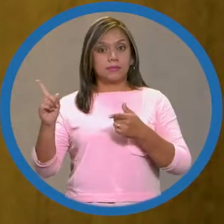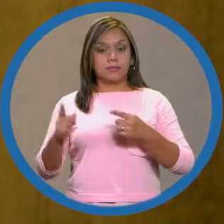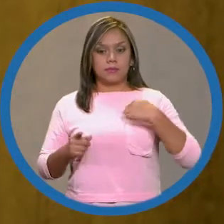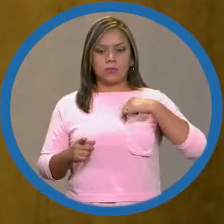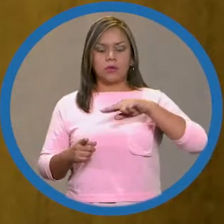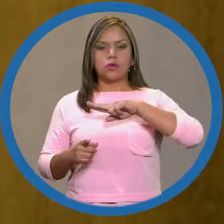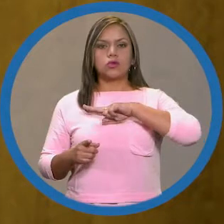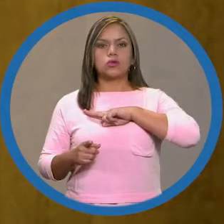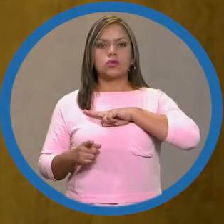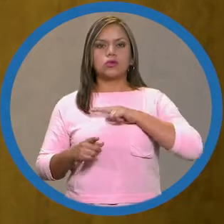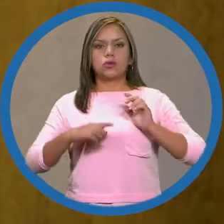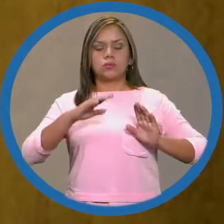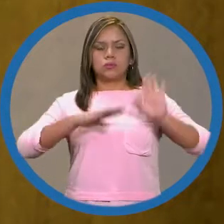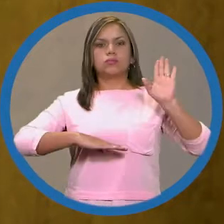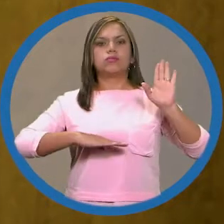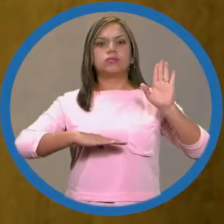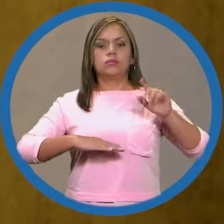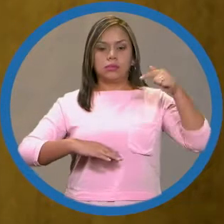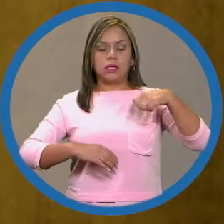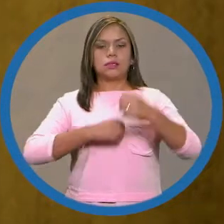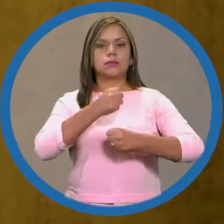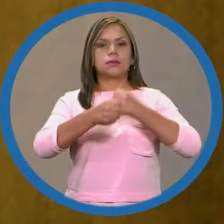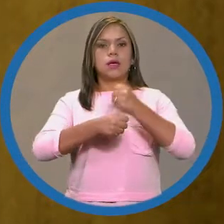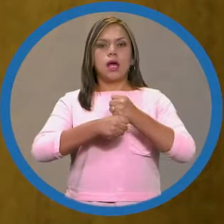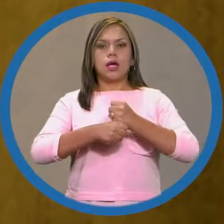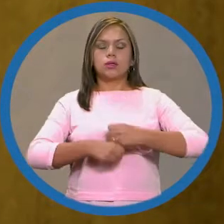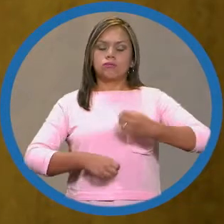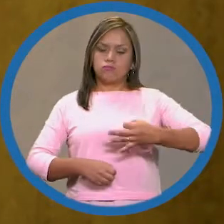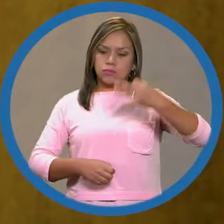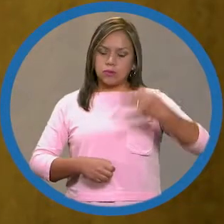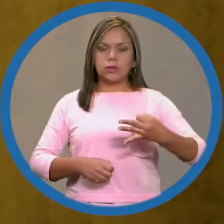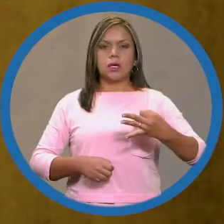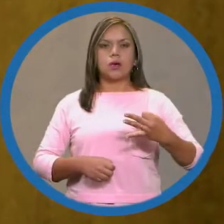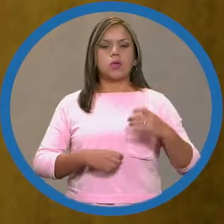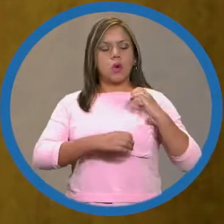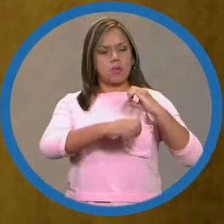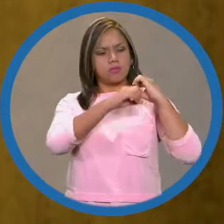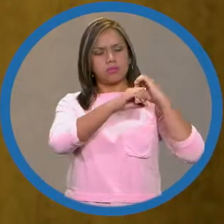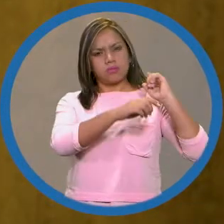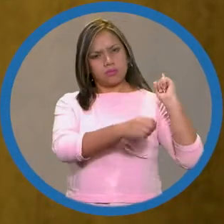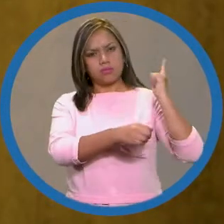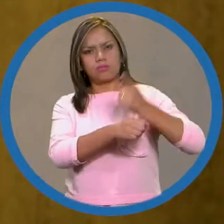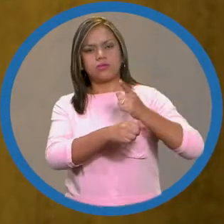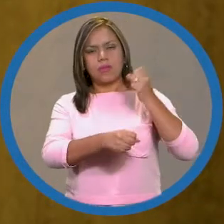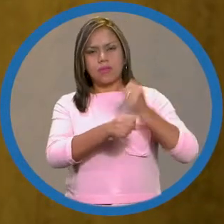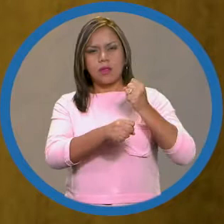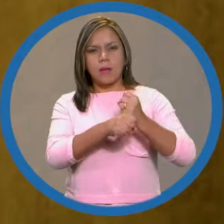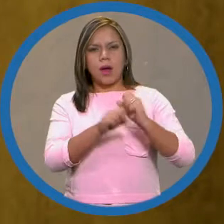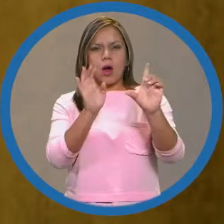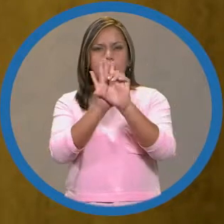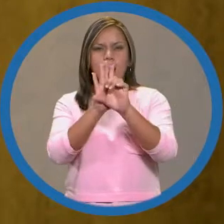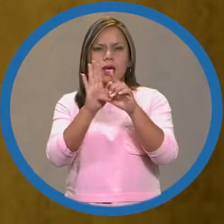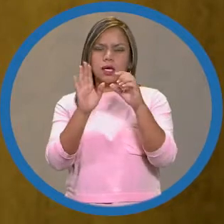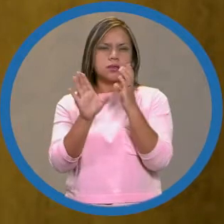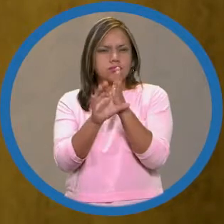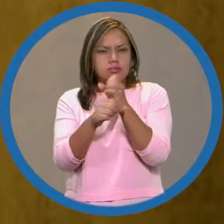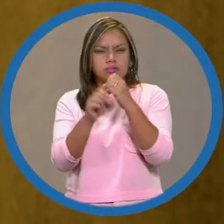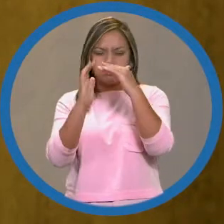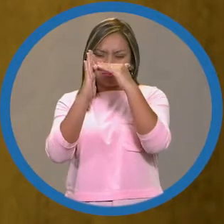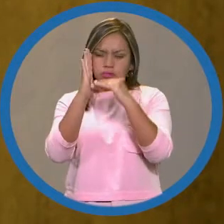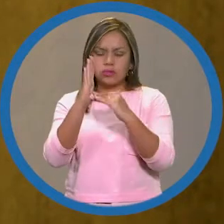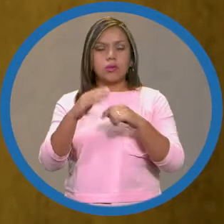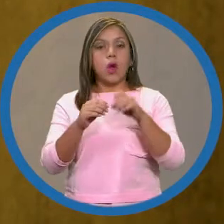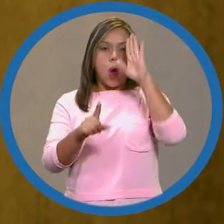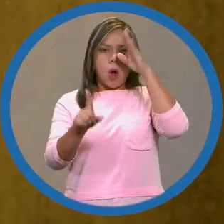fundamental, hemos asumido a partir de este año el compromiso vinculante de todo el trabajo legislativo con los Objetivos